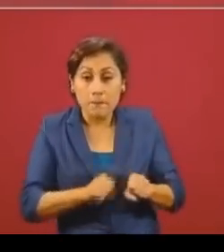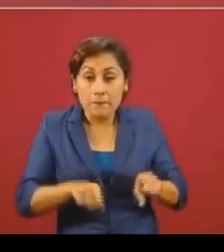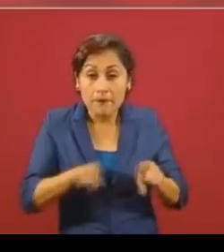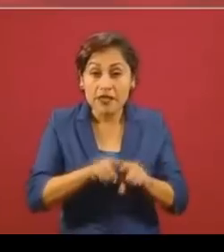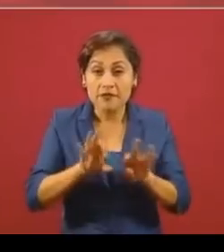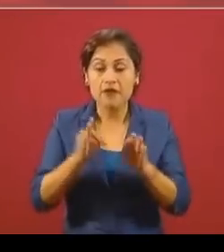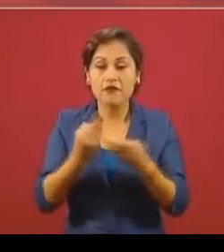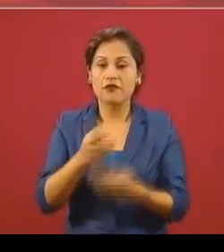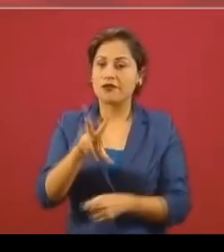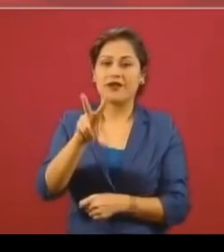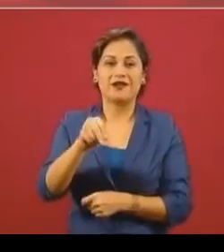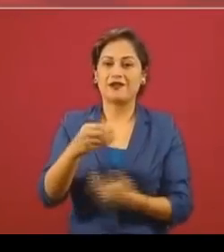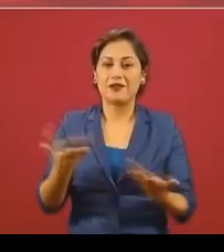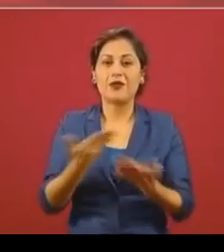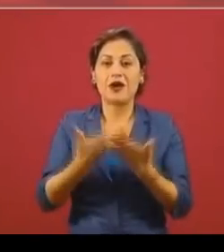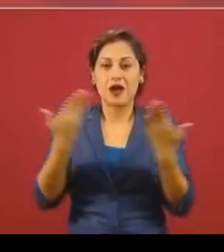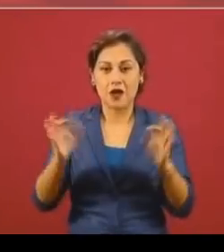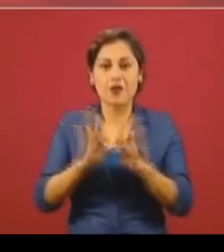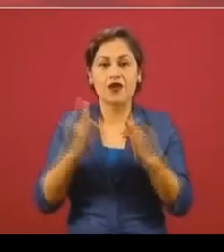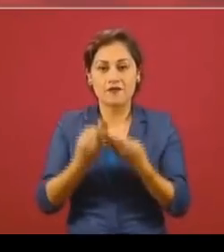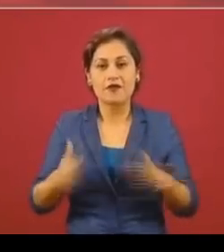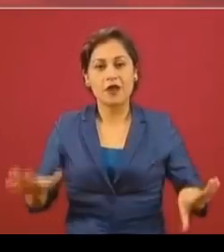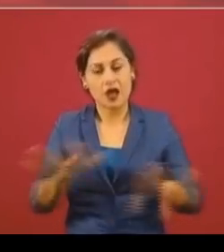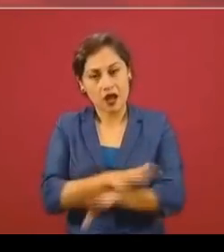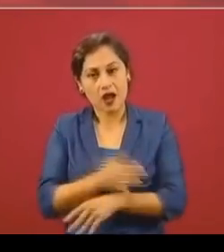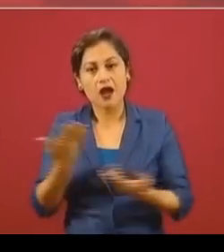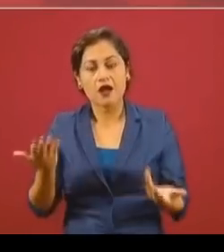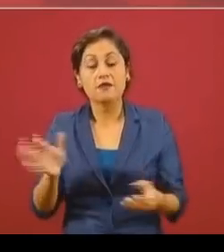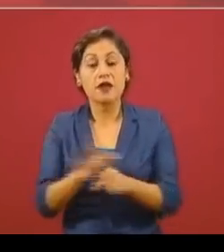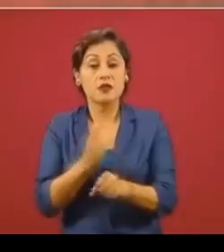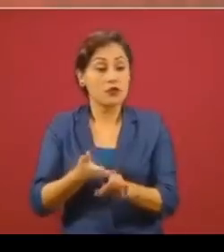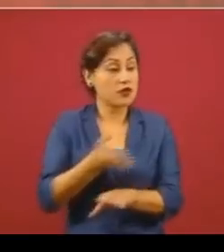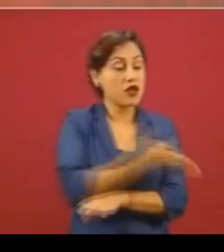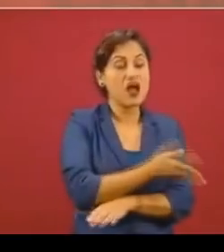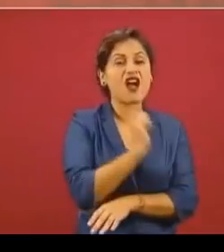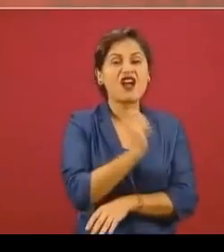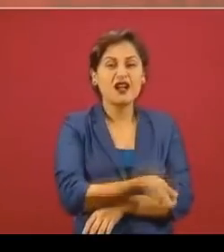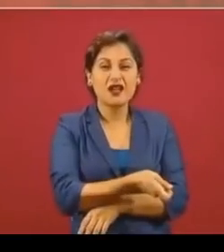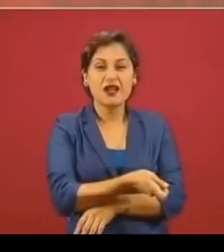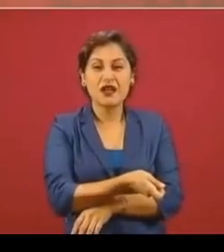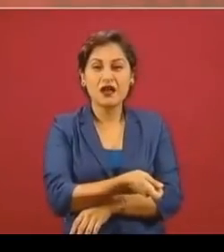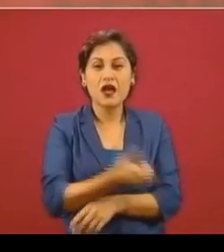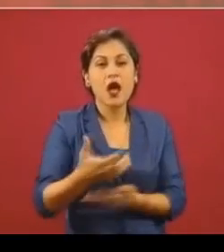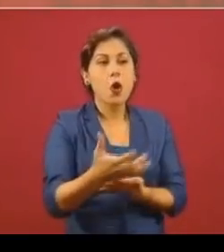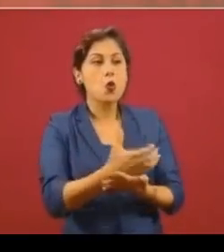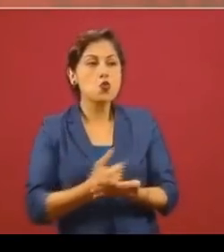porque eso significa que se está creando riqueza,